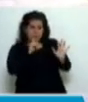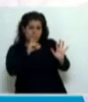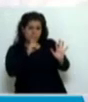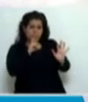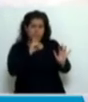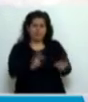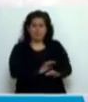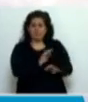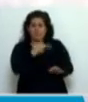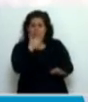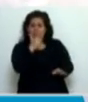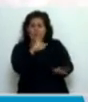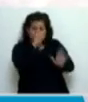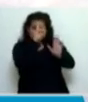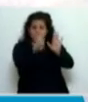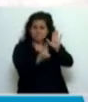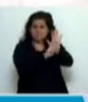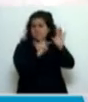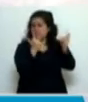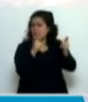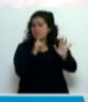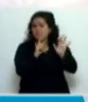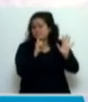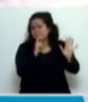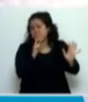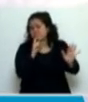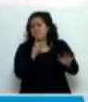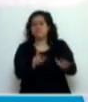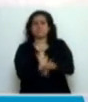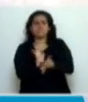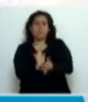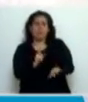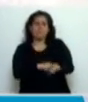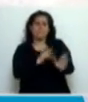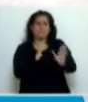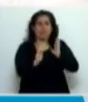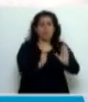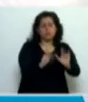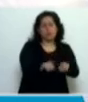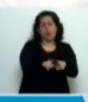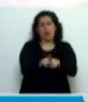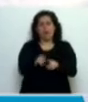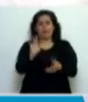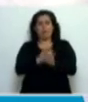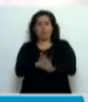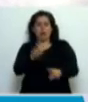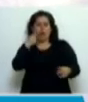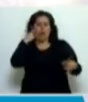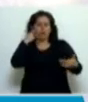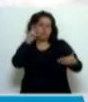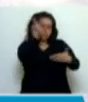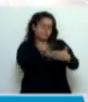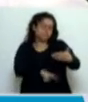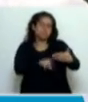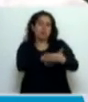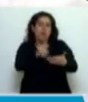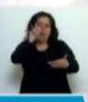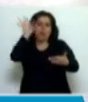las pautas respecto de la necesidad de los plazos para, por ejemplo, formular observaciones por diputados que